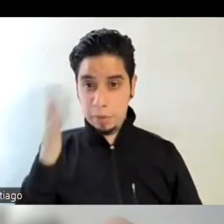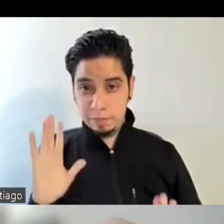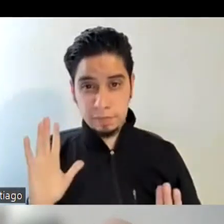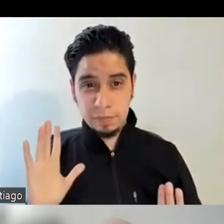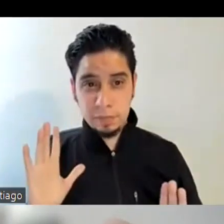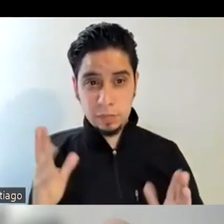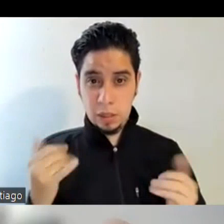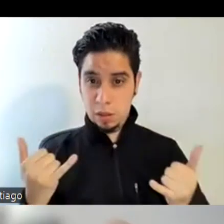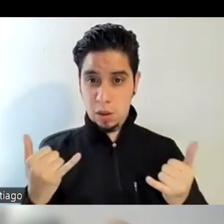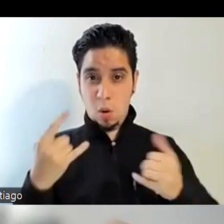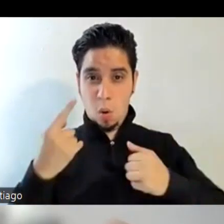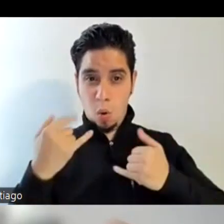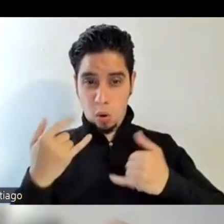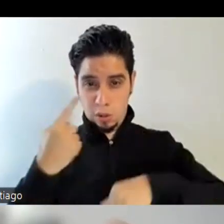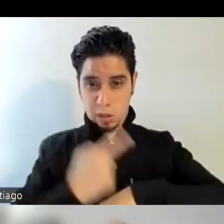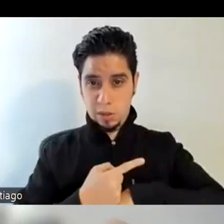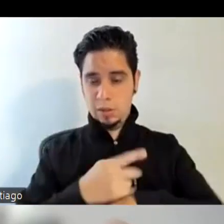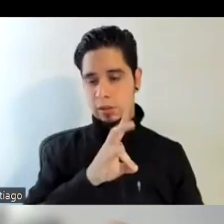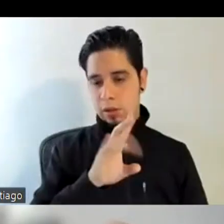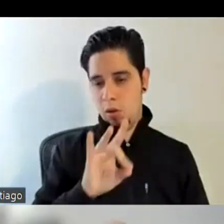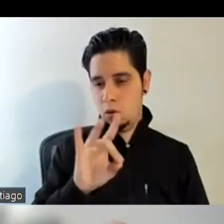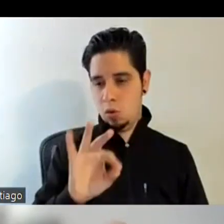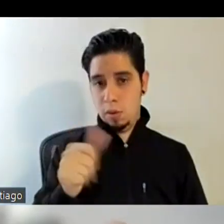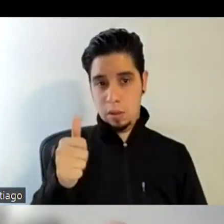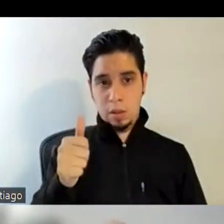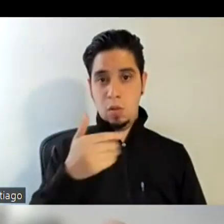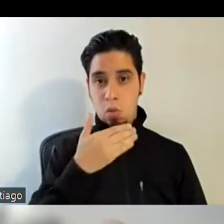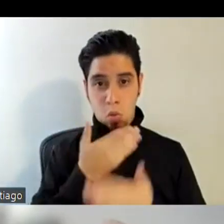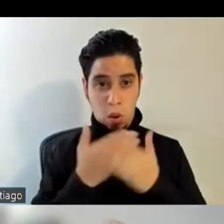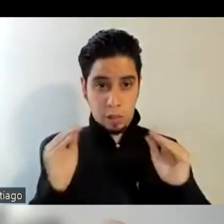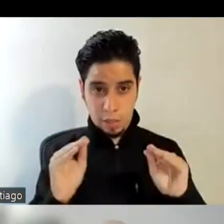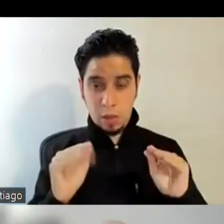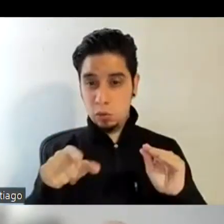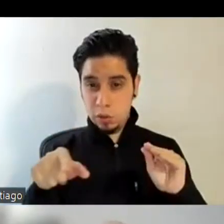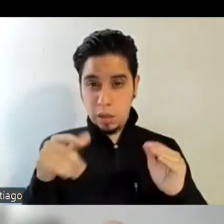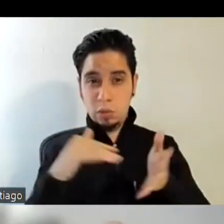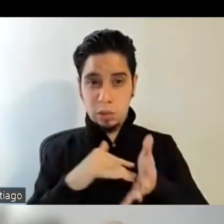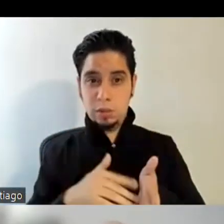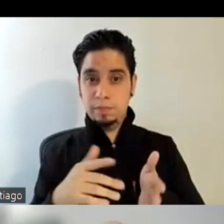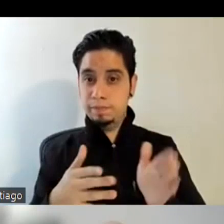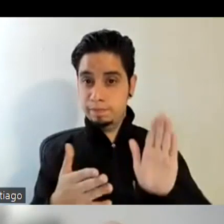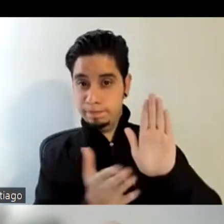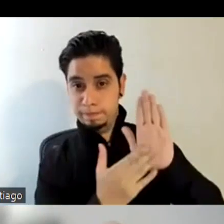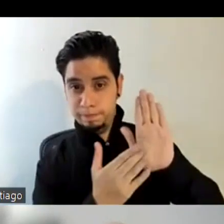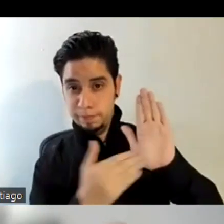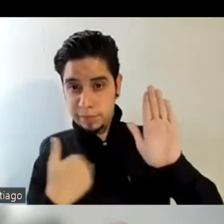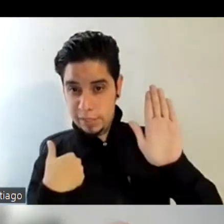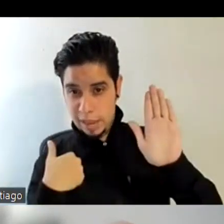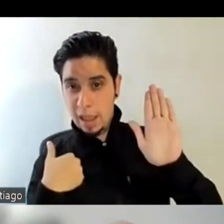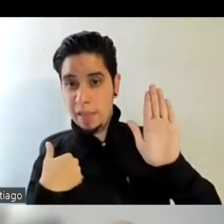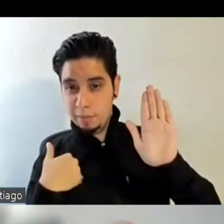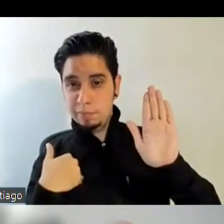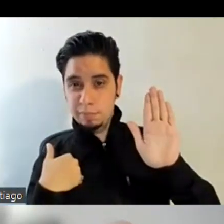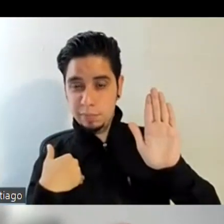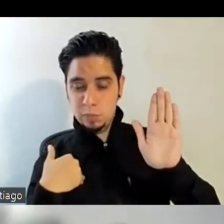desde hoy, 7, 8, 9 y 10, si va y compra en PR Ticket y es estudiante, mira, hay un descuentito, eso es